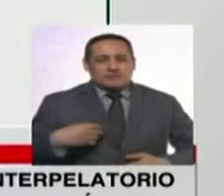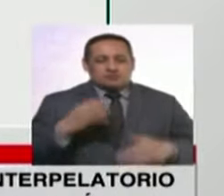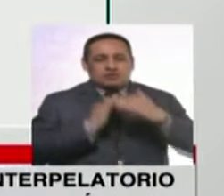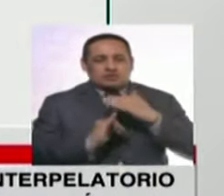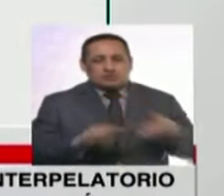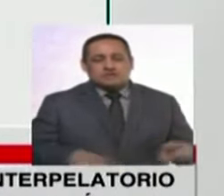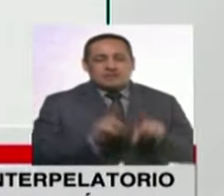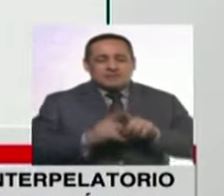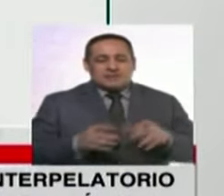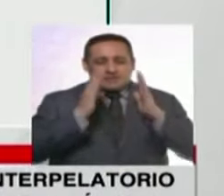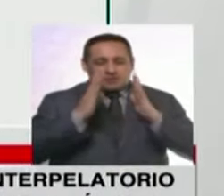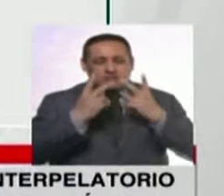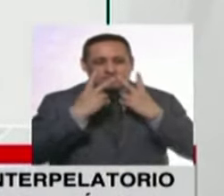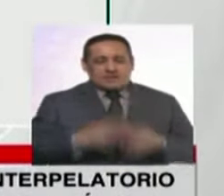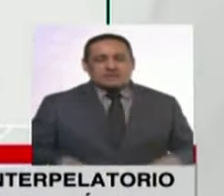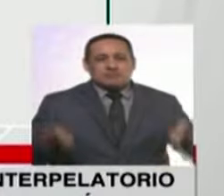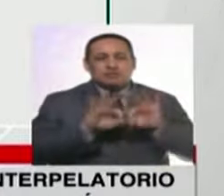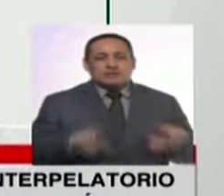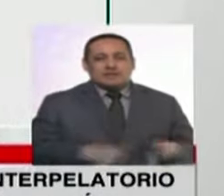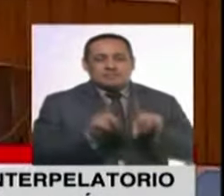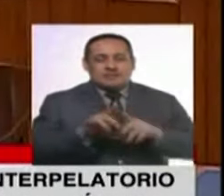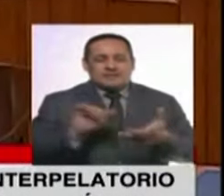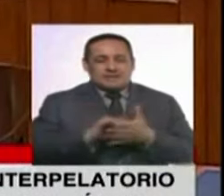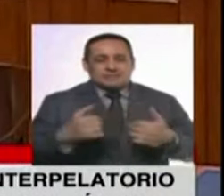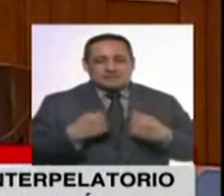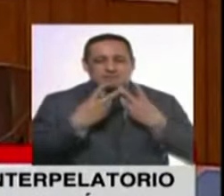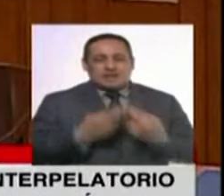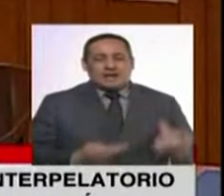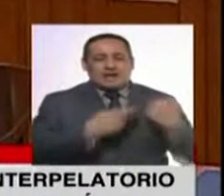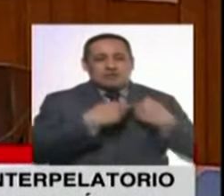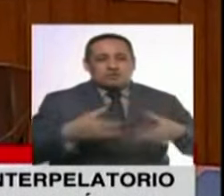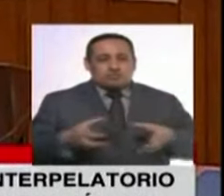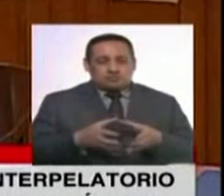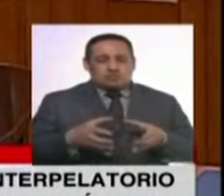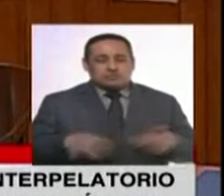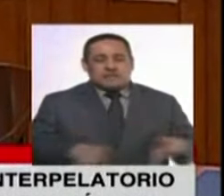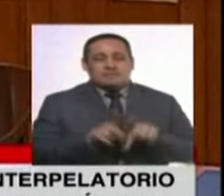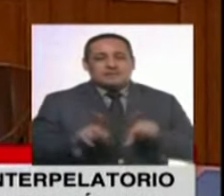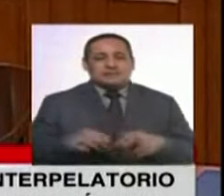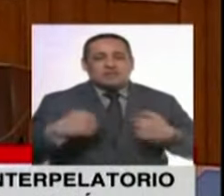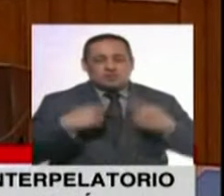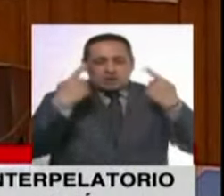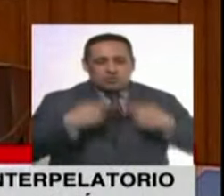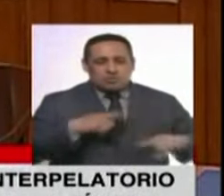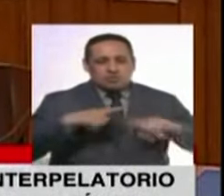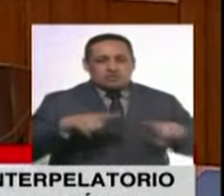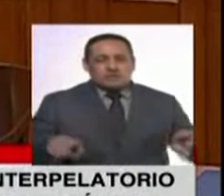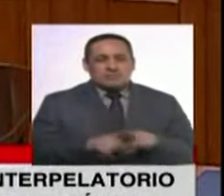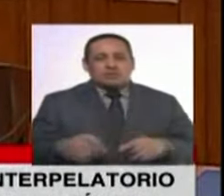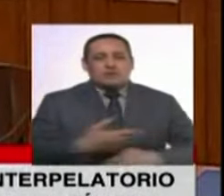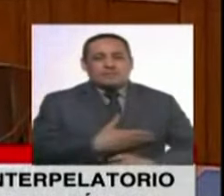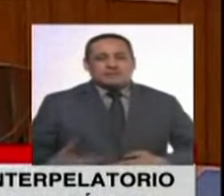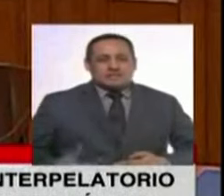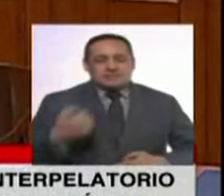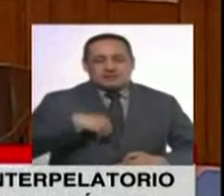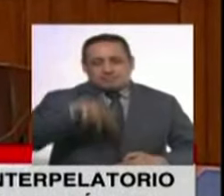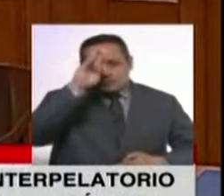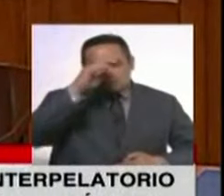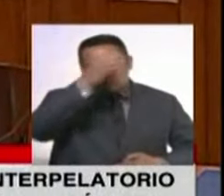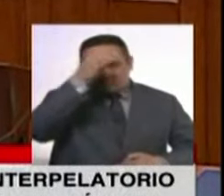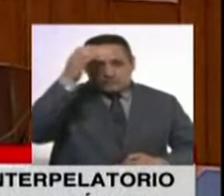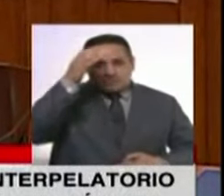y en atención a la importancia que revisten los temas a cargo de dicha cartera mantengo coordinación constante con el señor presidente de la república